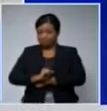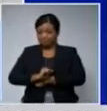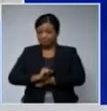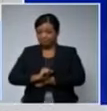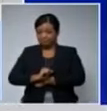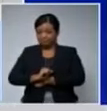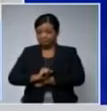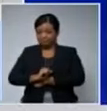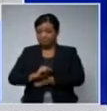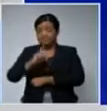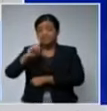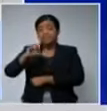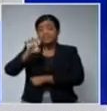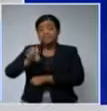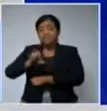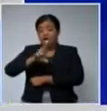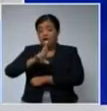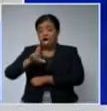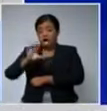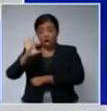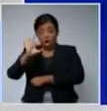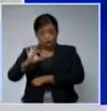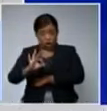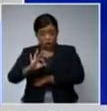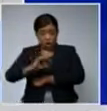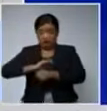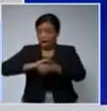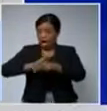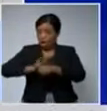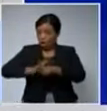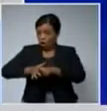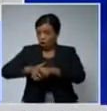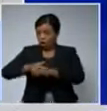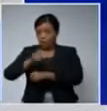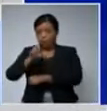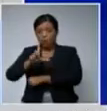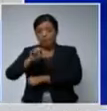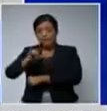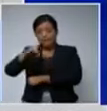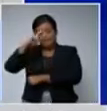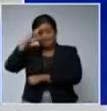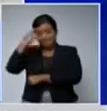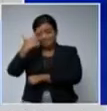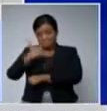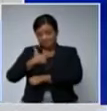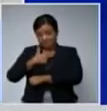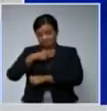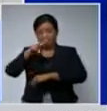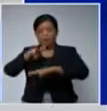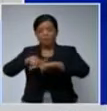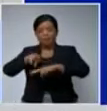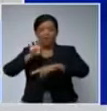Naranjo, La Lisa y Habana del Este. Ahí se concentra el